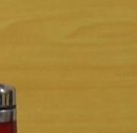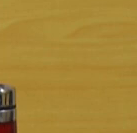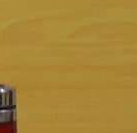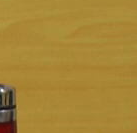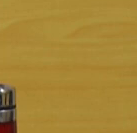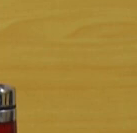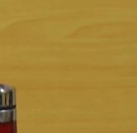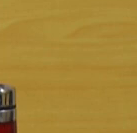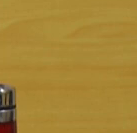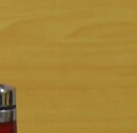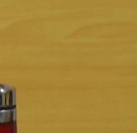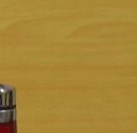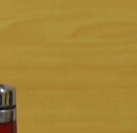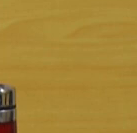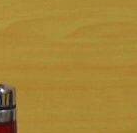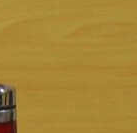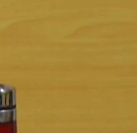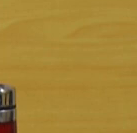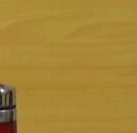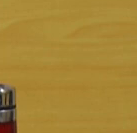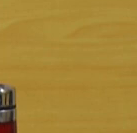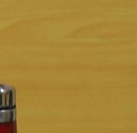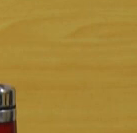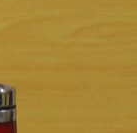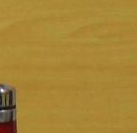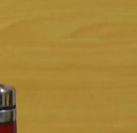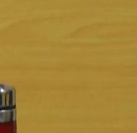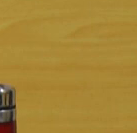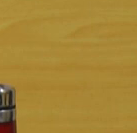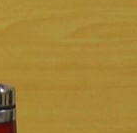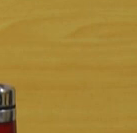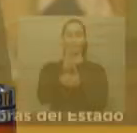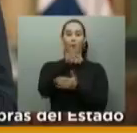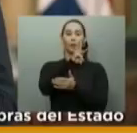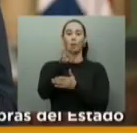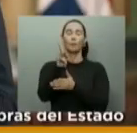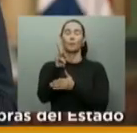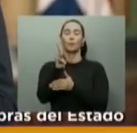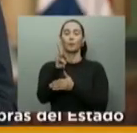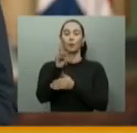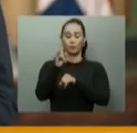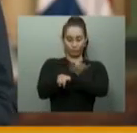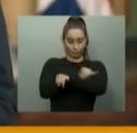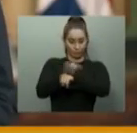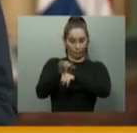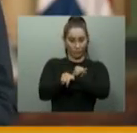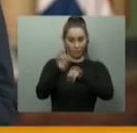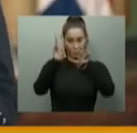parece no sé fulvia y me podrá ayudar más adelante es la reducción del gasto publicitario